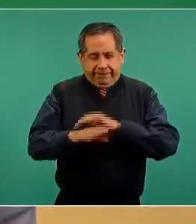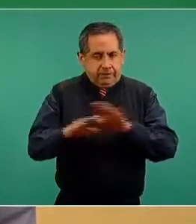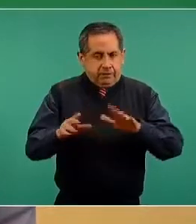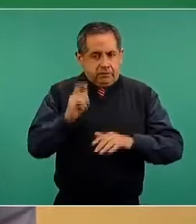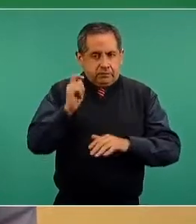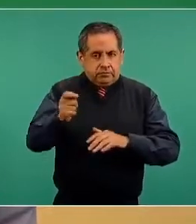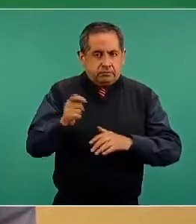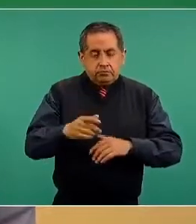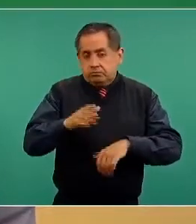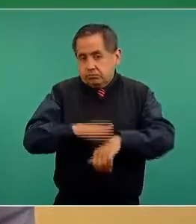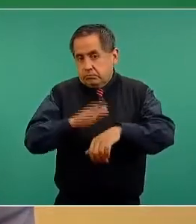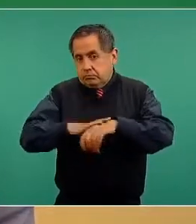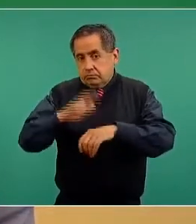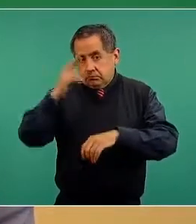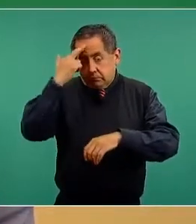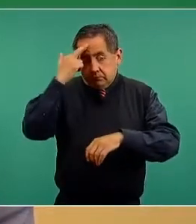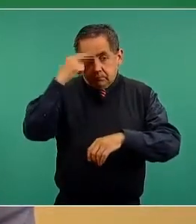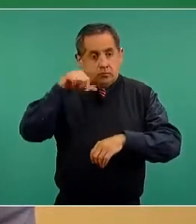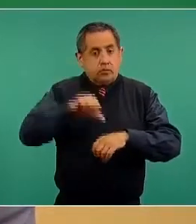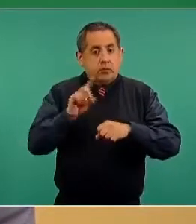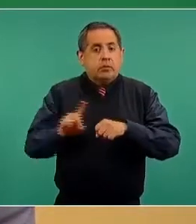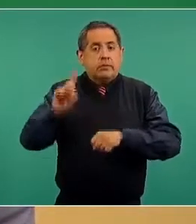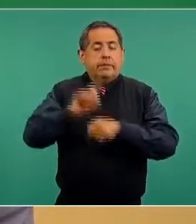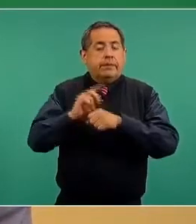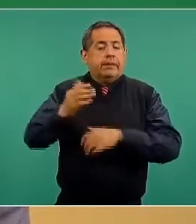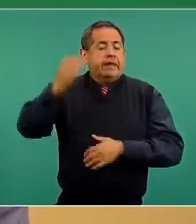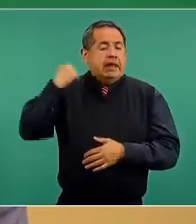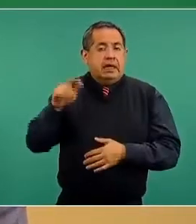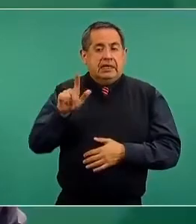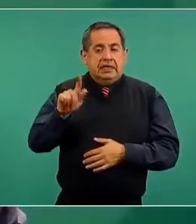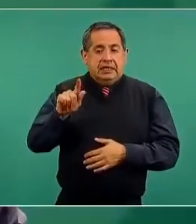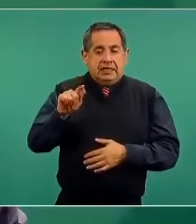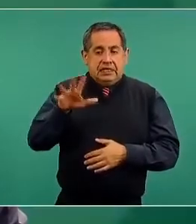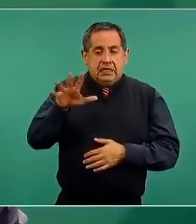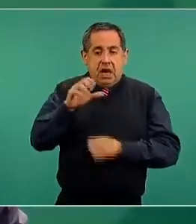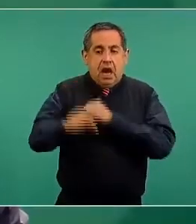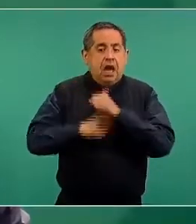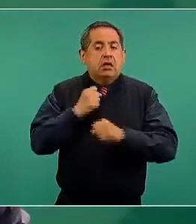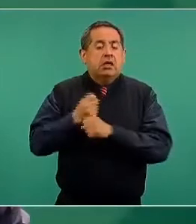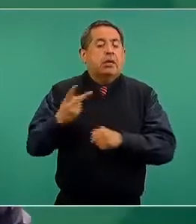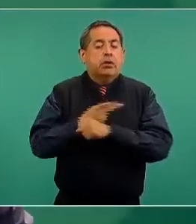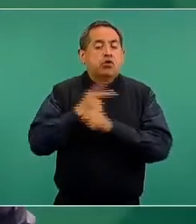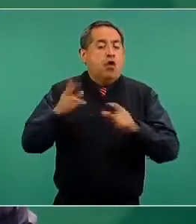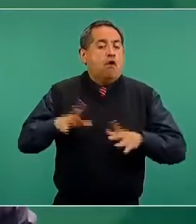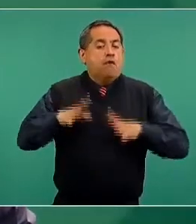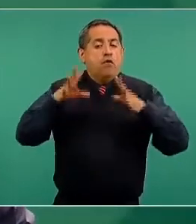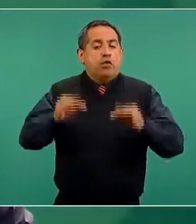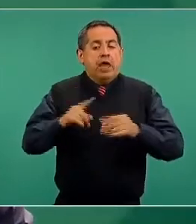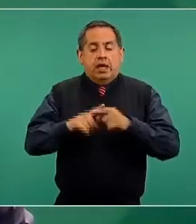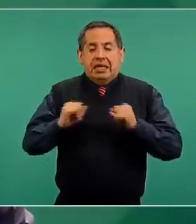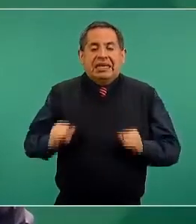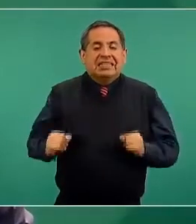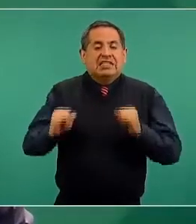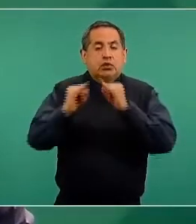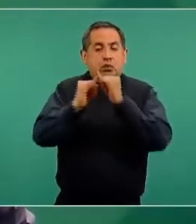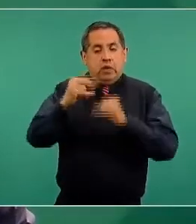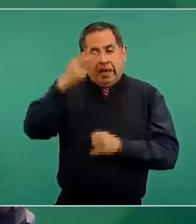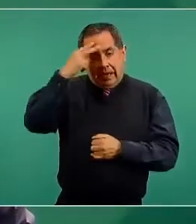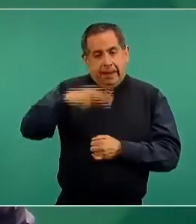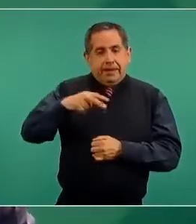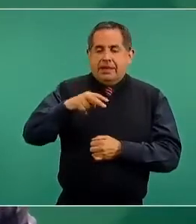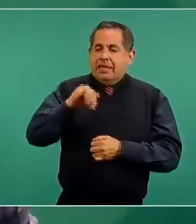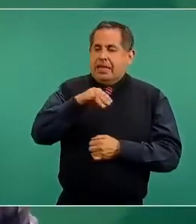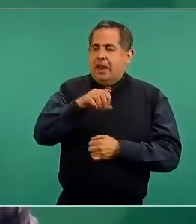antes recordar que un día como hoy, pero hace 75 años, se estableció el Instituto Mexicano del Seguro